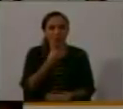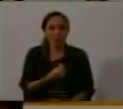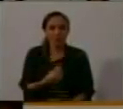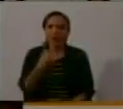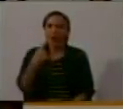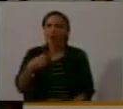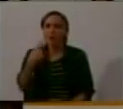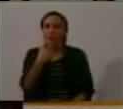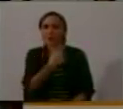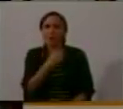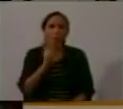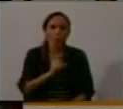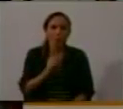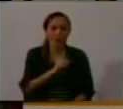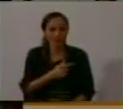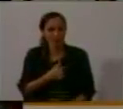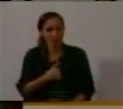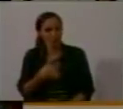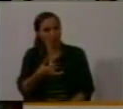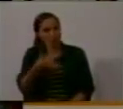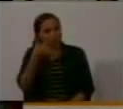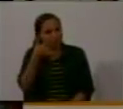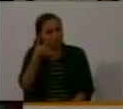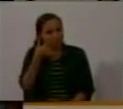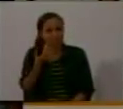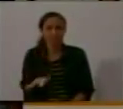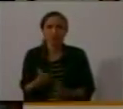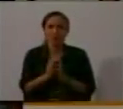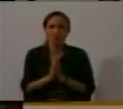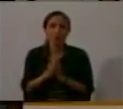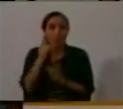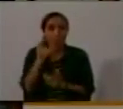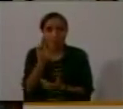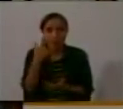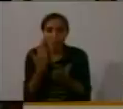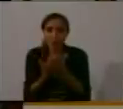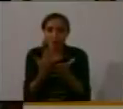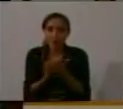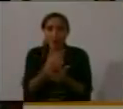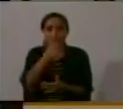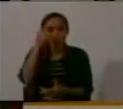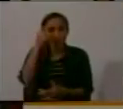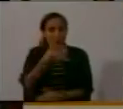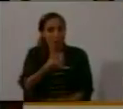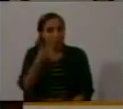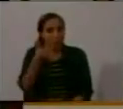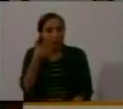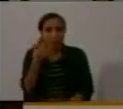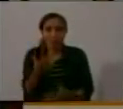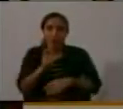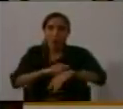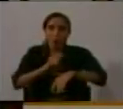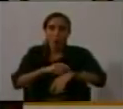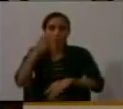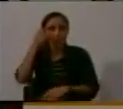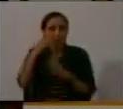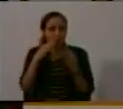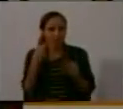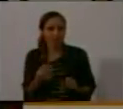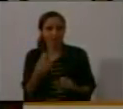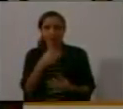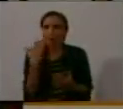mentira. Yo llamarla a ella. No tendrá el registro de esa llamada. ¿Verdad? Que soy facilito. ¿Por qué no lo